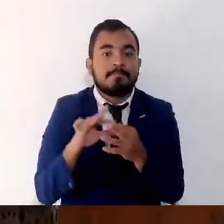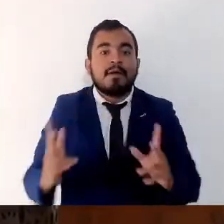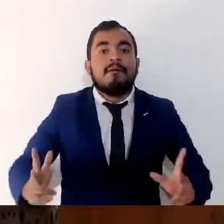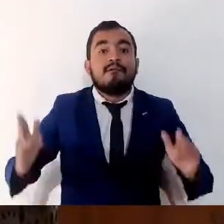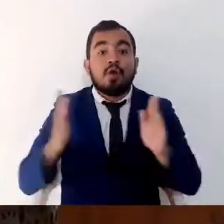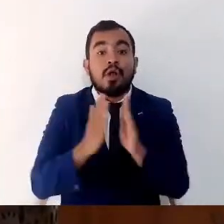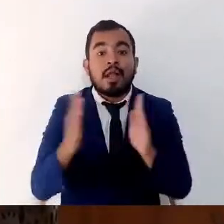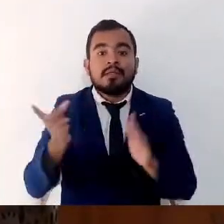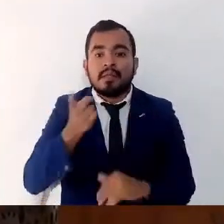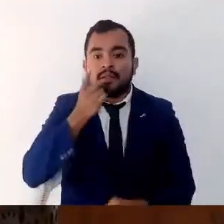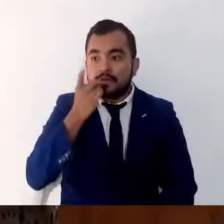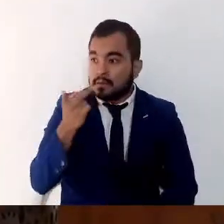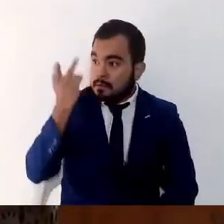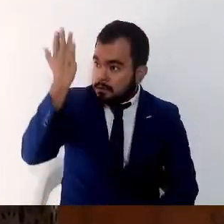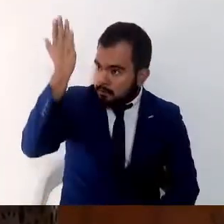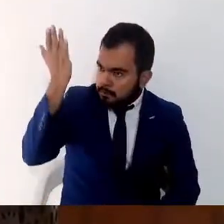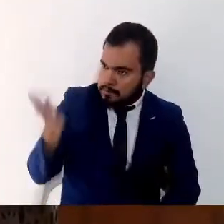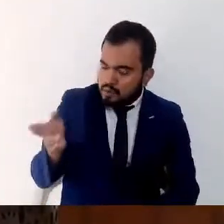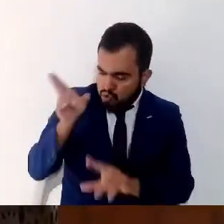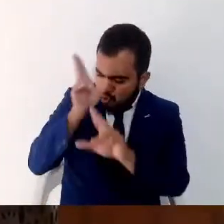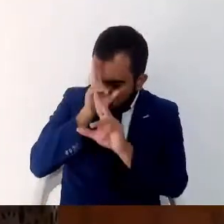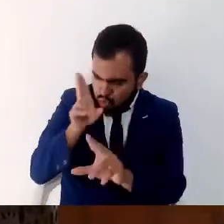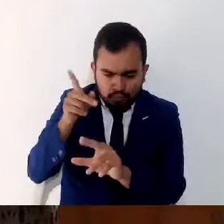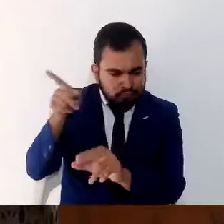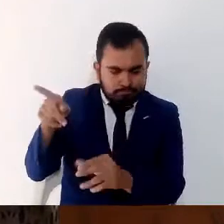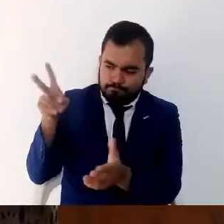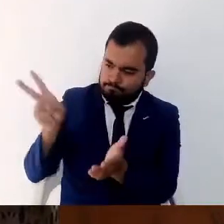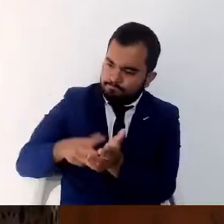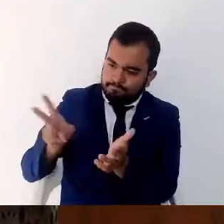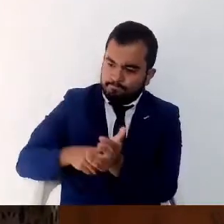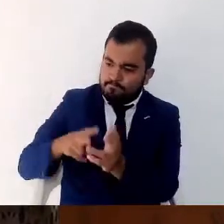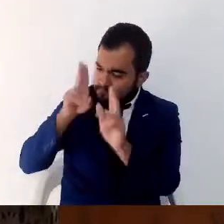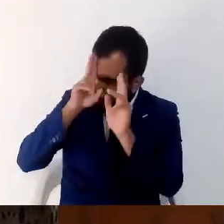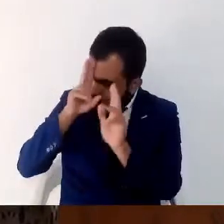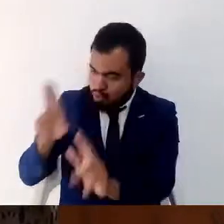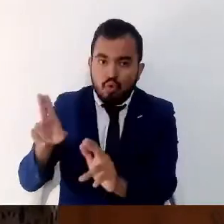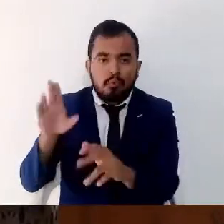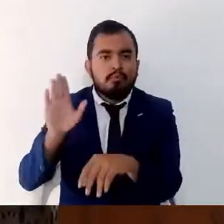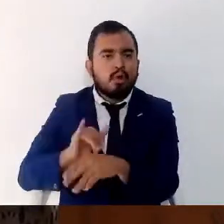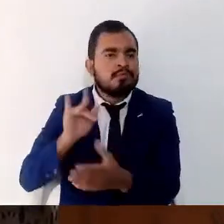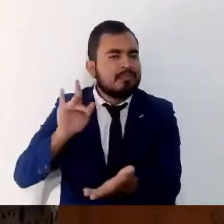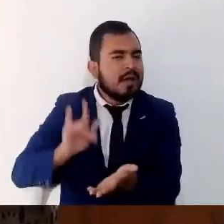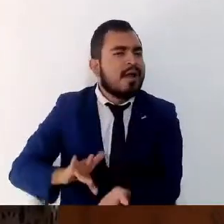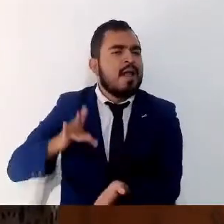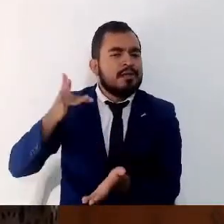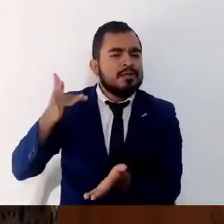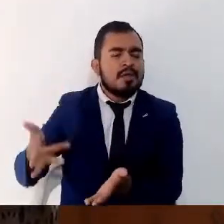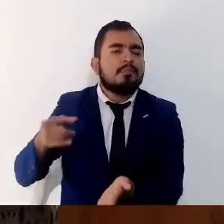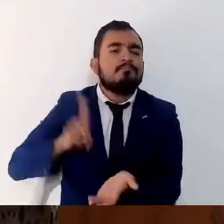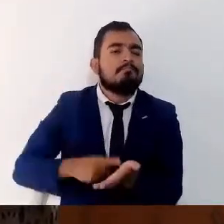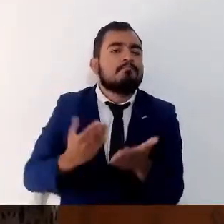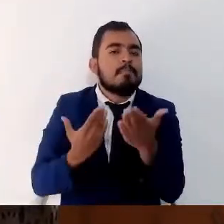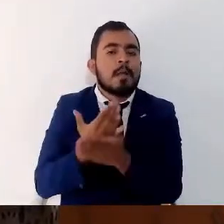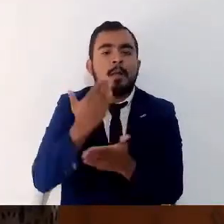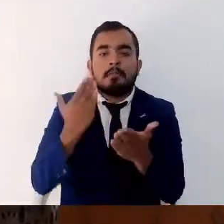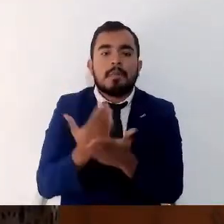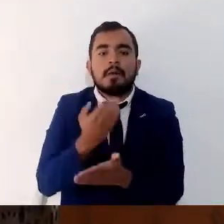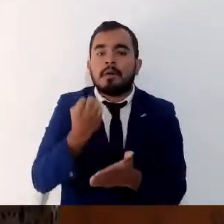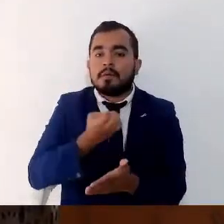a quien honor merece", para agradecer todo lo que entregan cada mañana en las aulas, en los